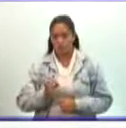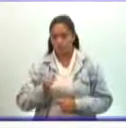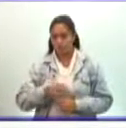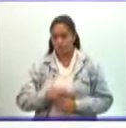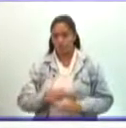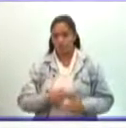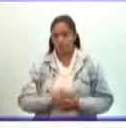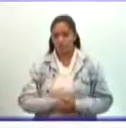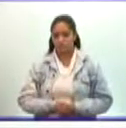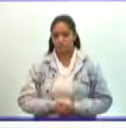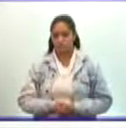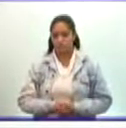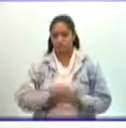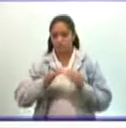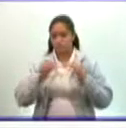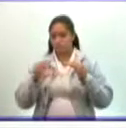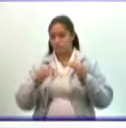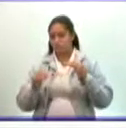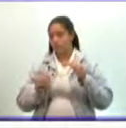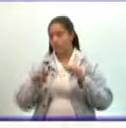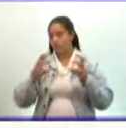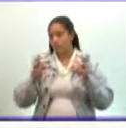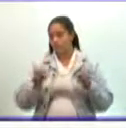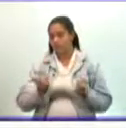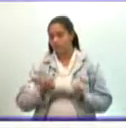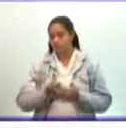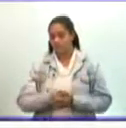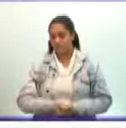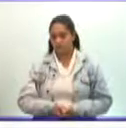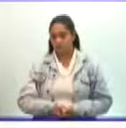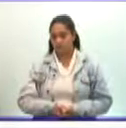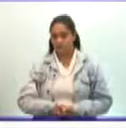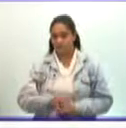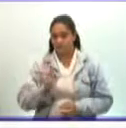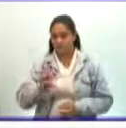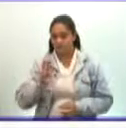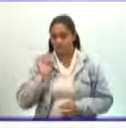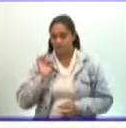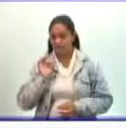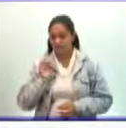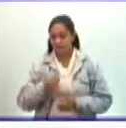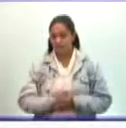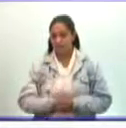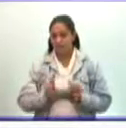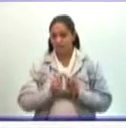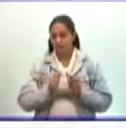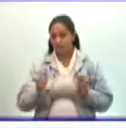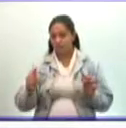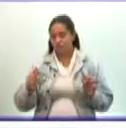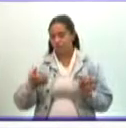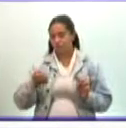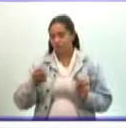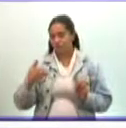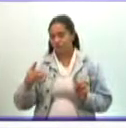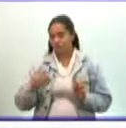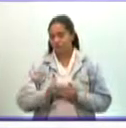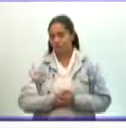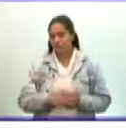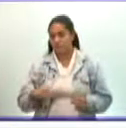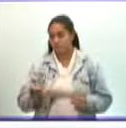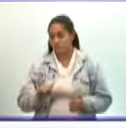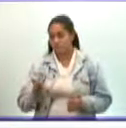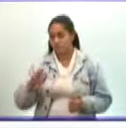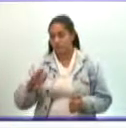Ahora sustituimos los valores y hallamos la longitud del segmento